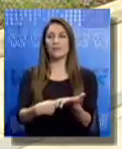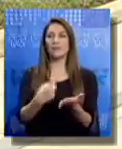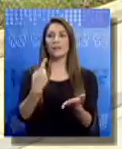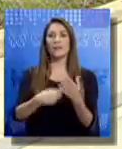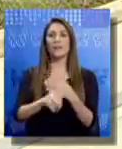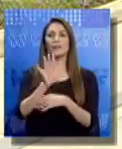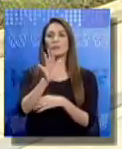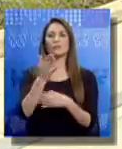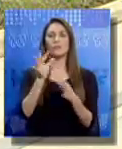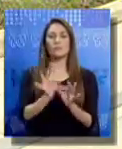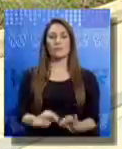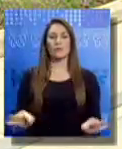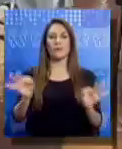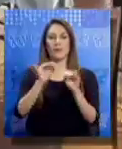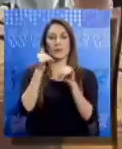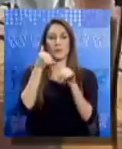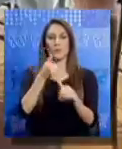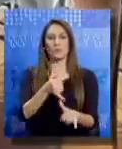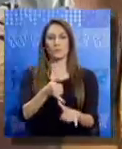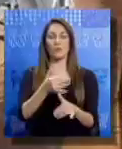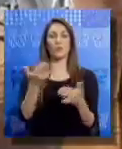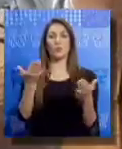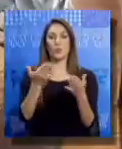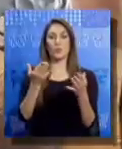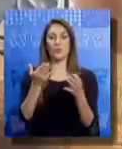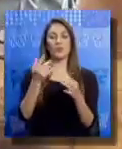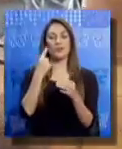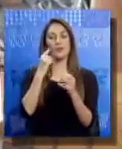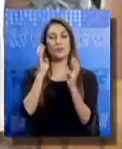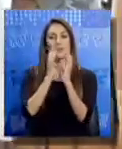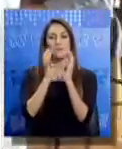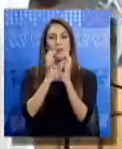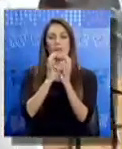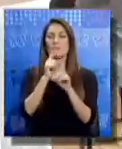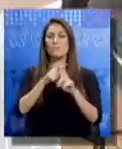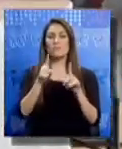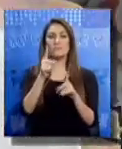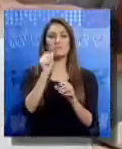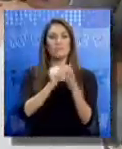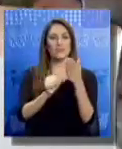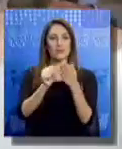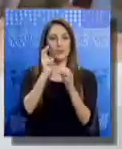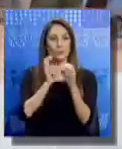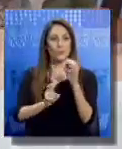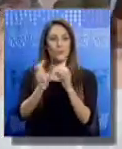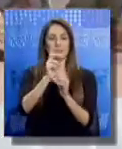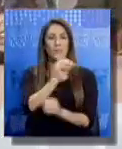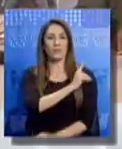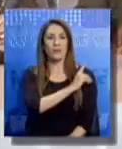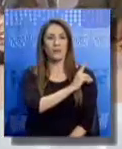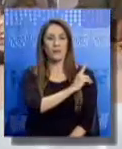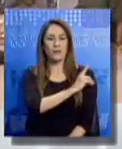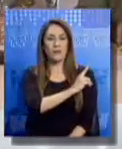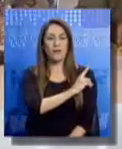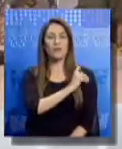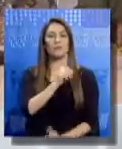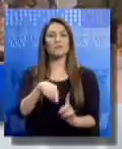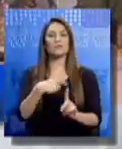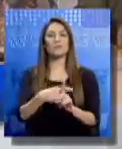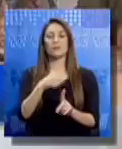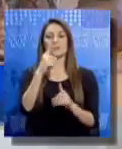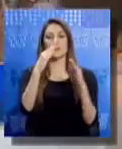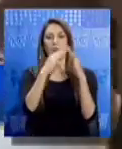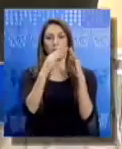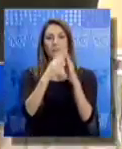trabajo en un importante club de Cumbayá, en el que participaron el ministro de Turismo, así como delegados de las Naciones Unidas para Hábitat